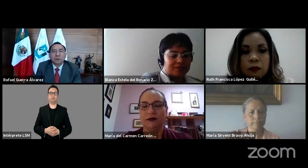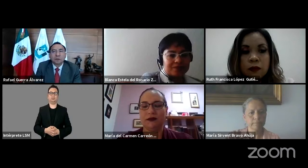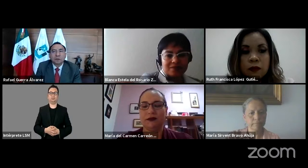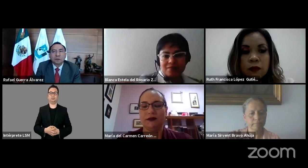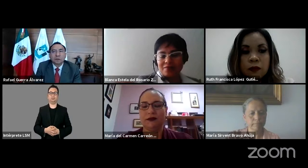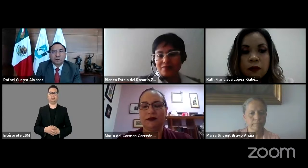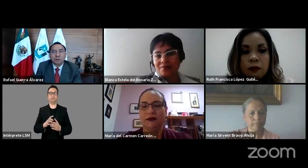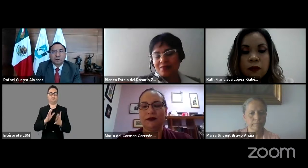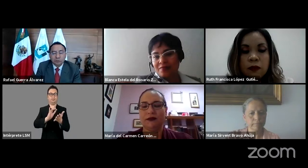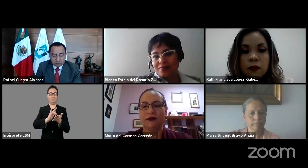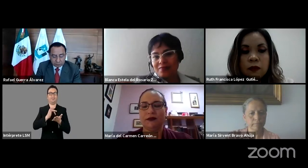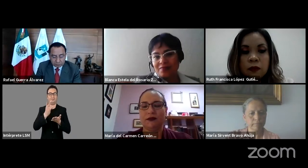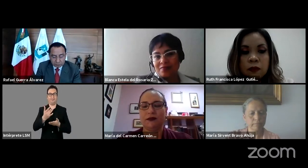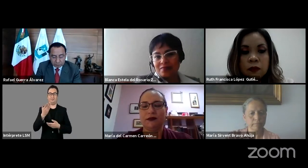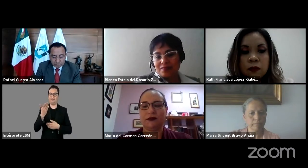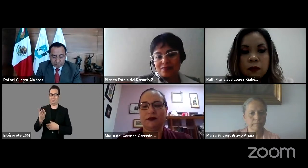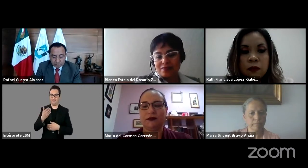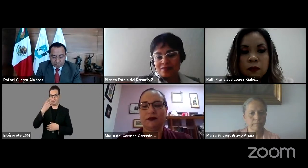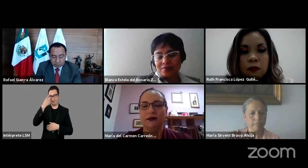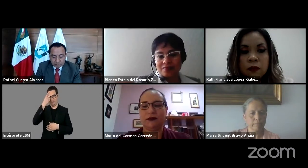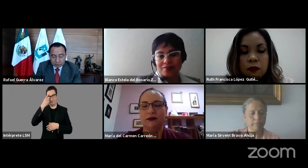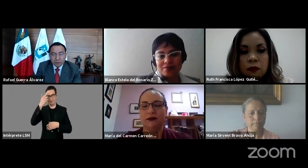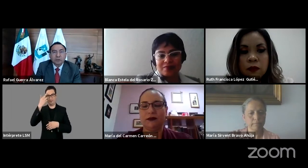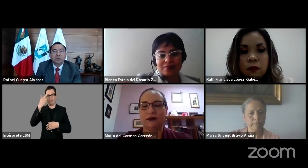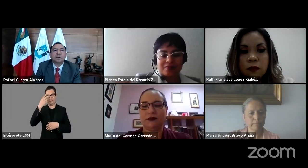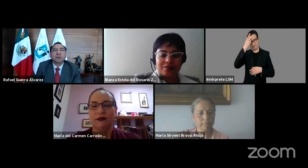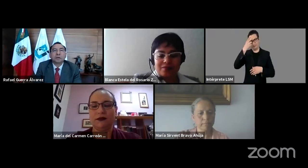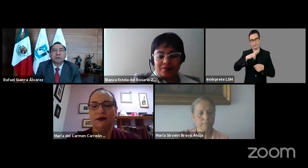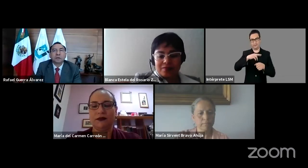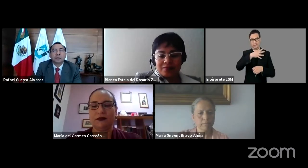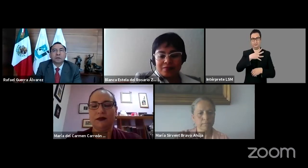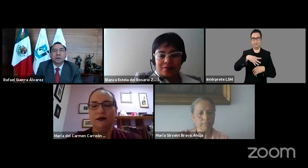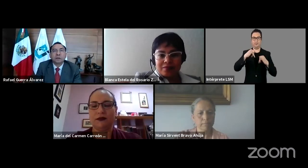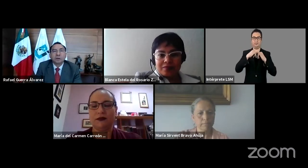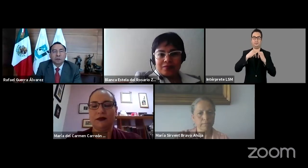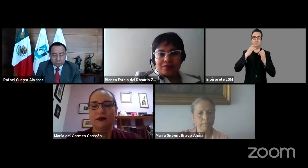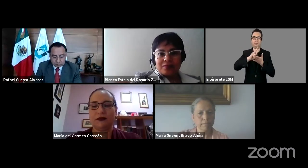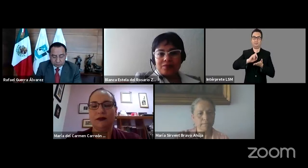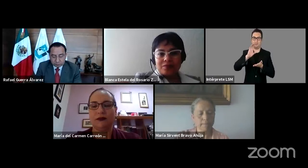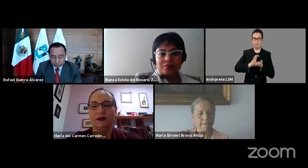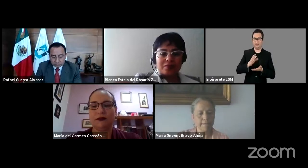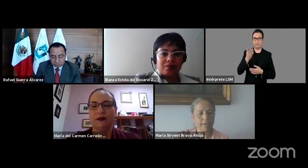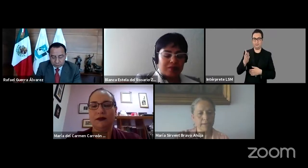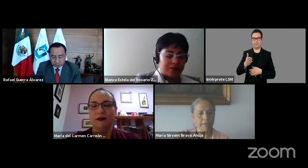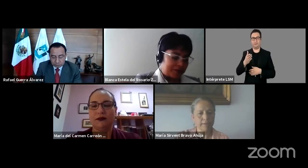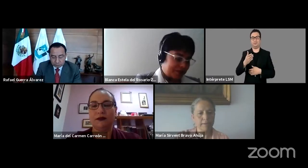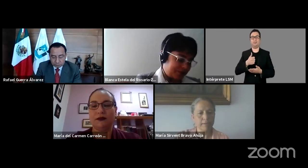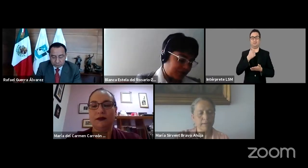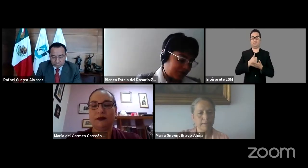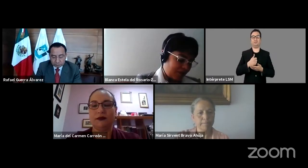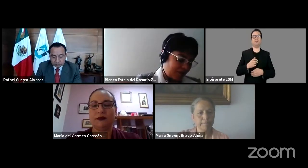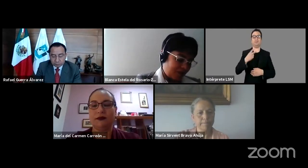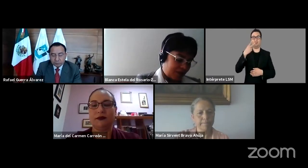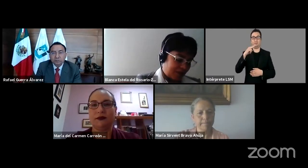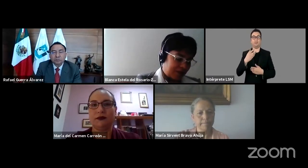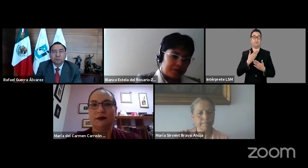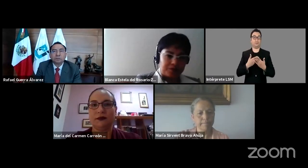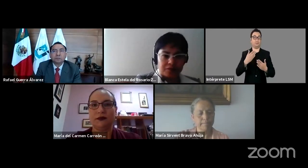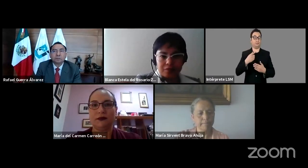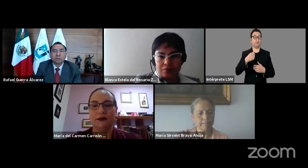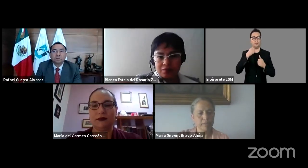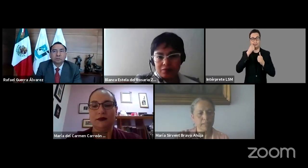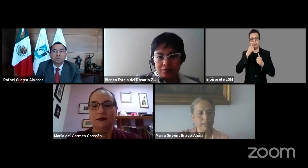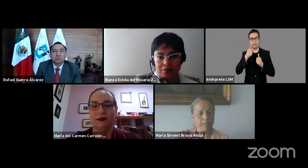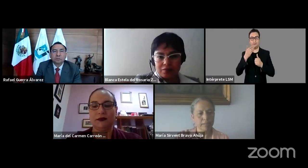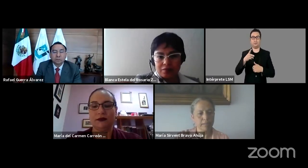Agradecemos las palabras de la directora general del Instituto de las Personas con Discapacidad de la Ciudad de México. Ahora escucharemos a la maestra